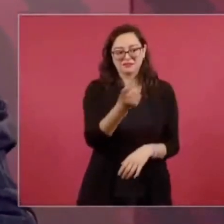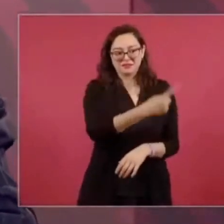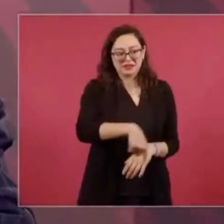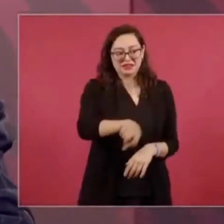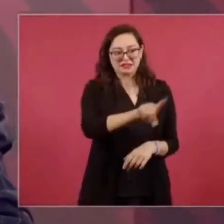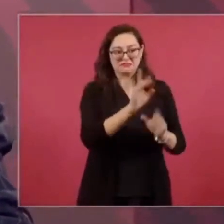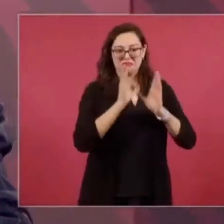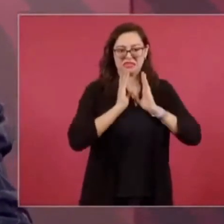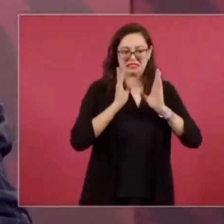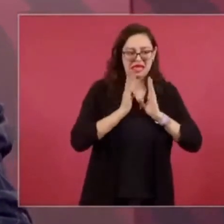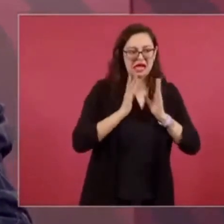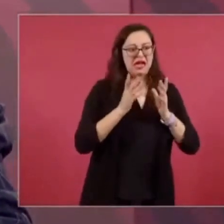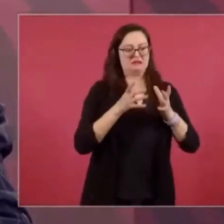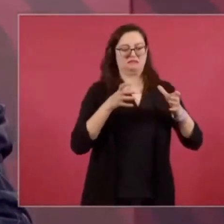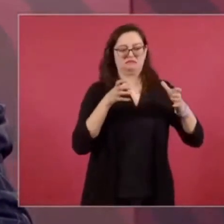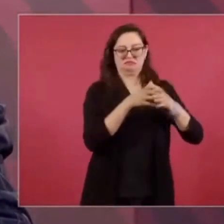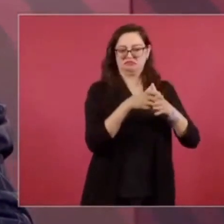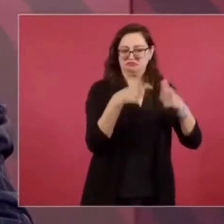pretorianos,